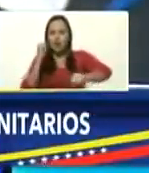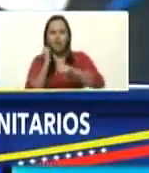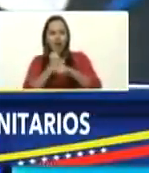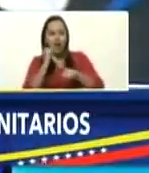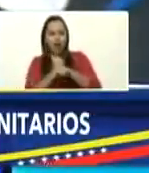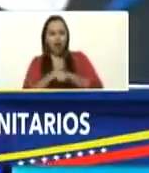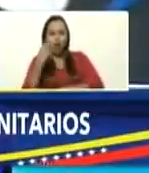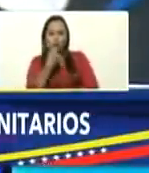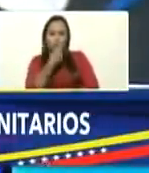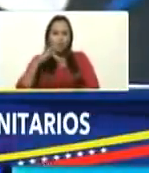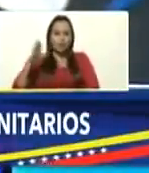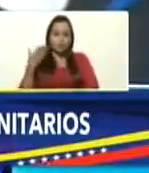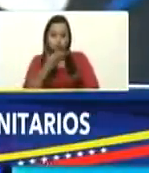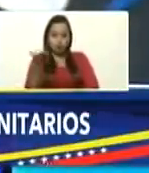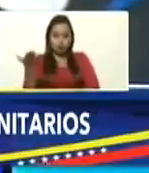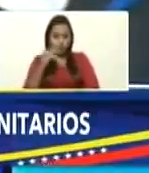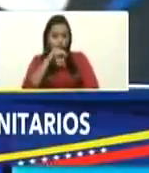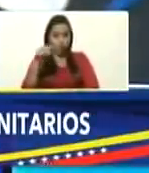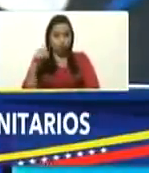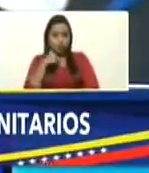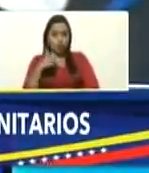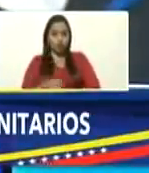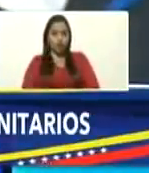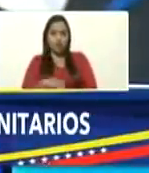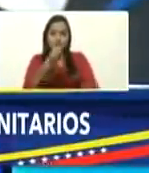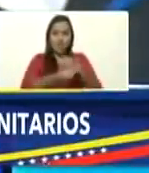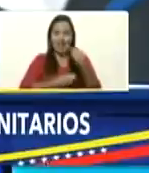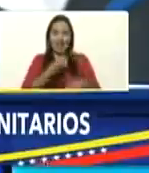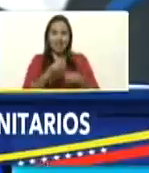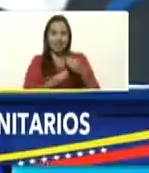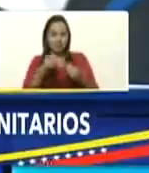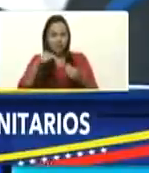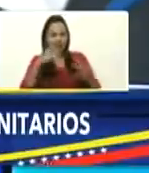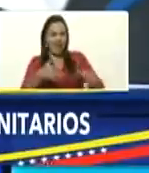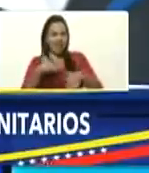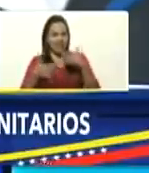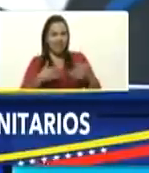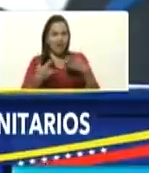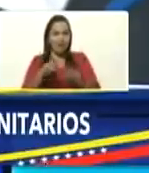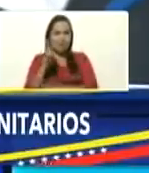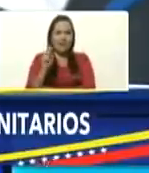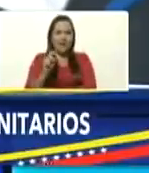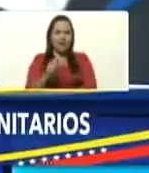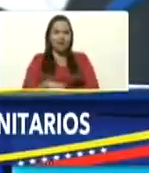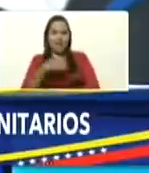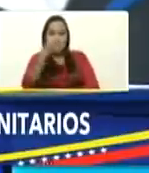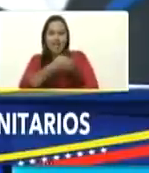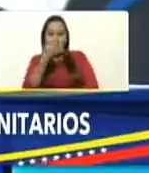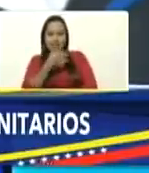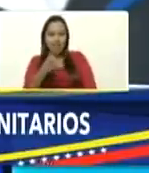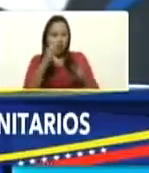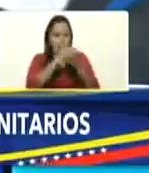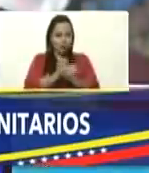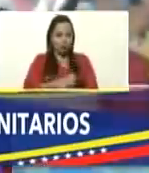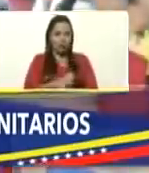y los comprometidos que somos nosotros, que hacemos este acto un viernes en la tarde-noche.